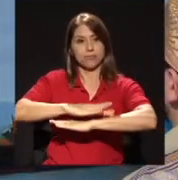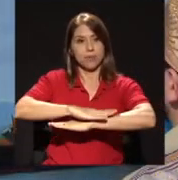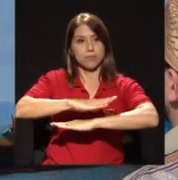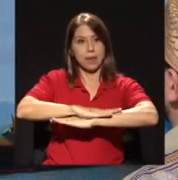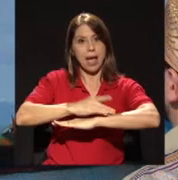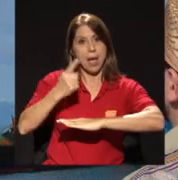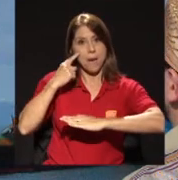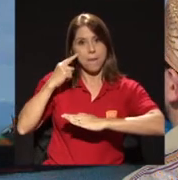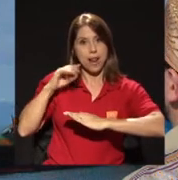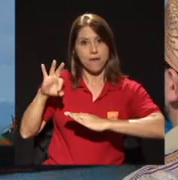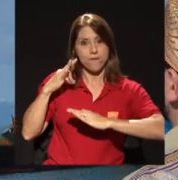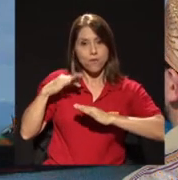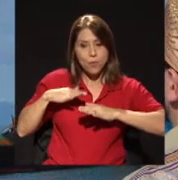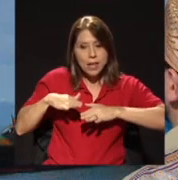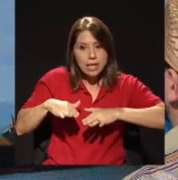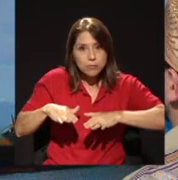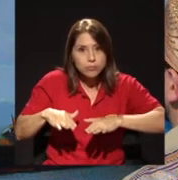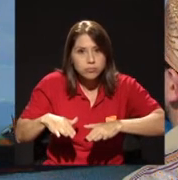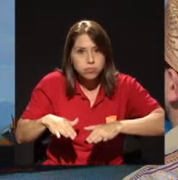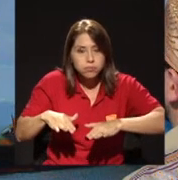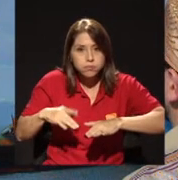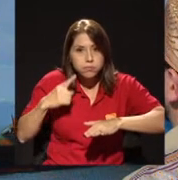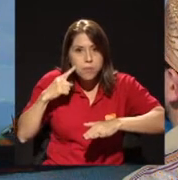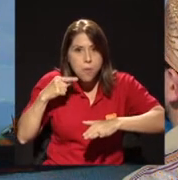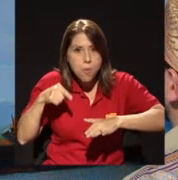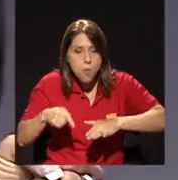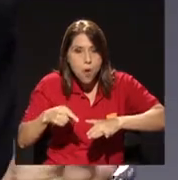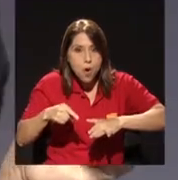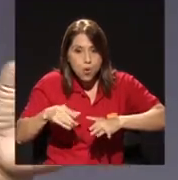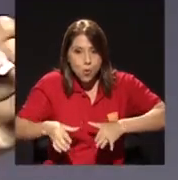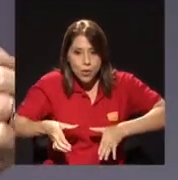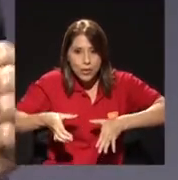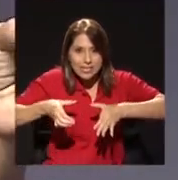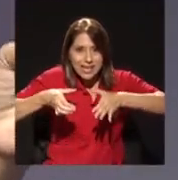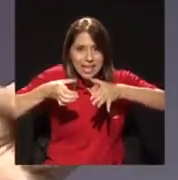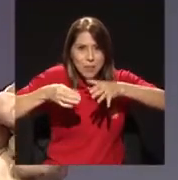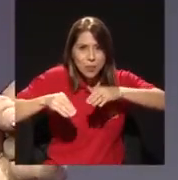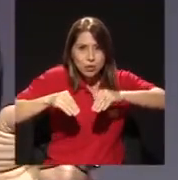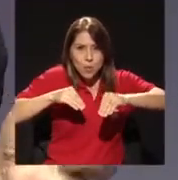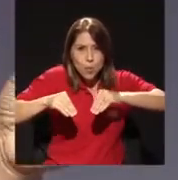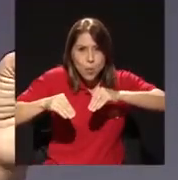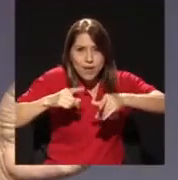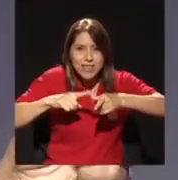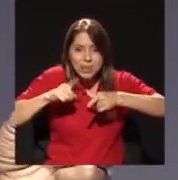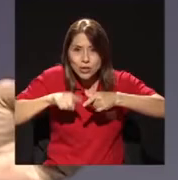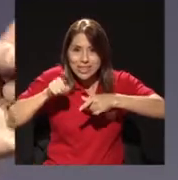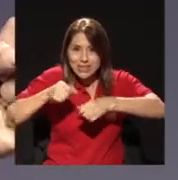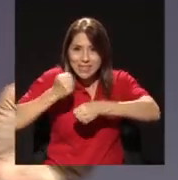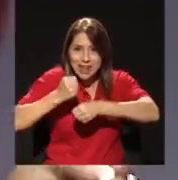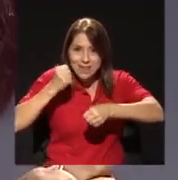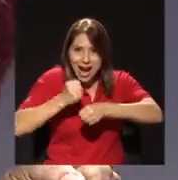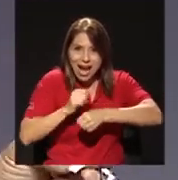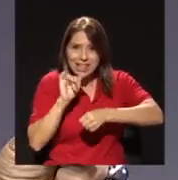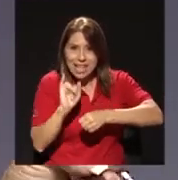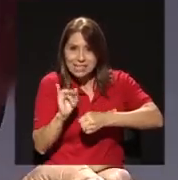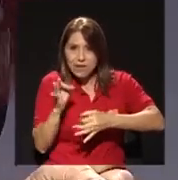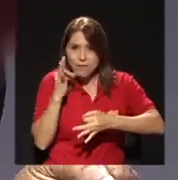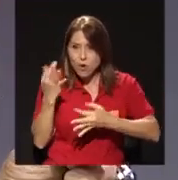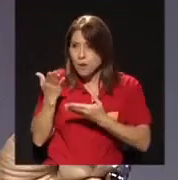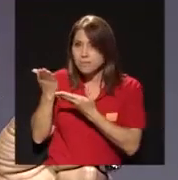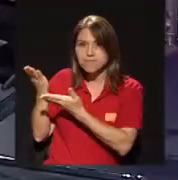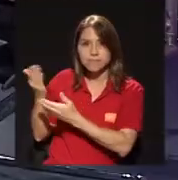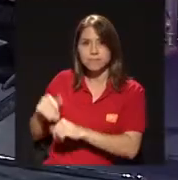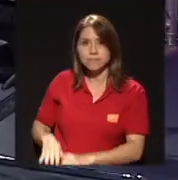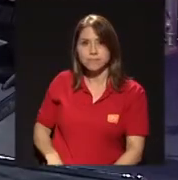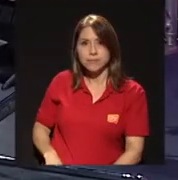es esta, ¿verdad? Y cuando ese equipo se mueve, esa es esa forma de trabajar, y el trabajador tiene que ver